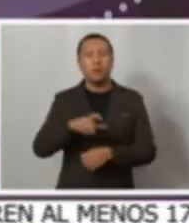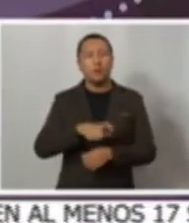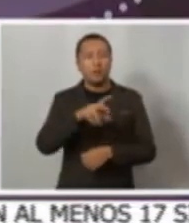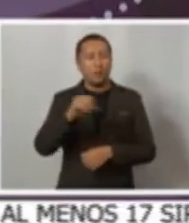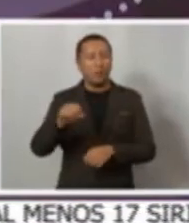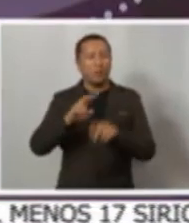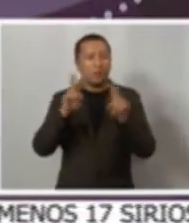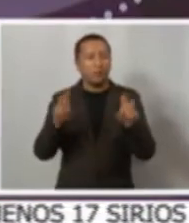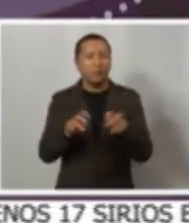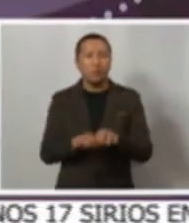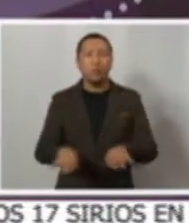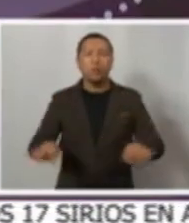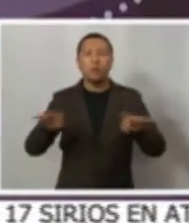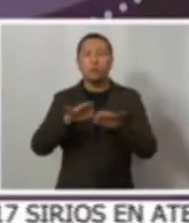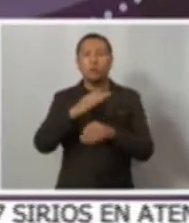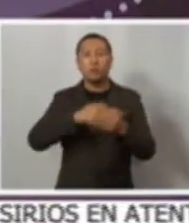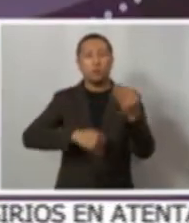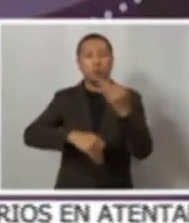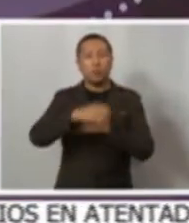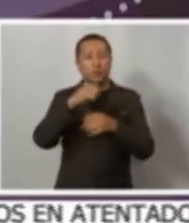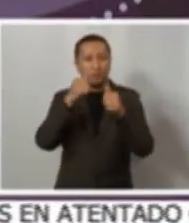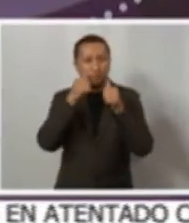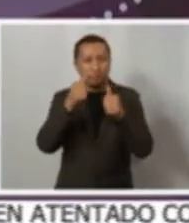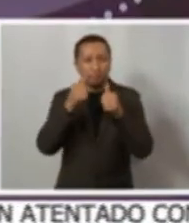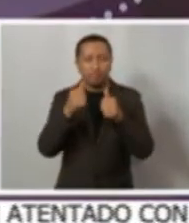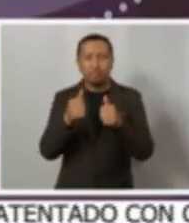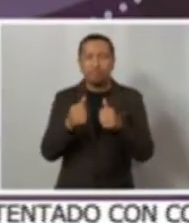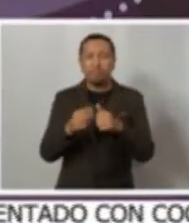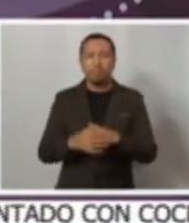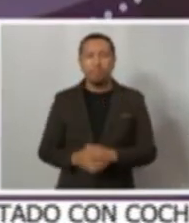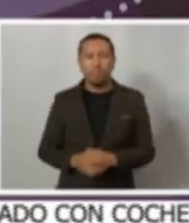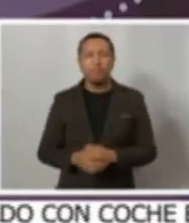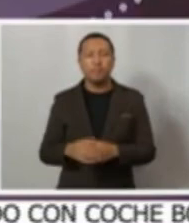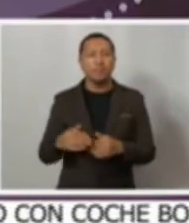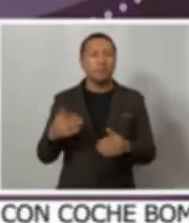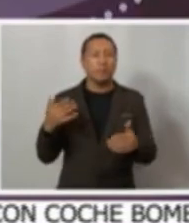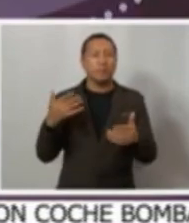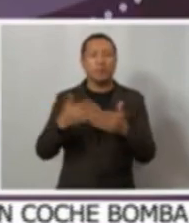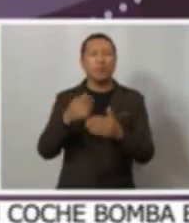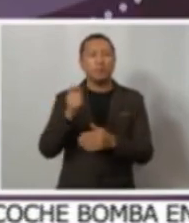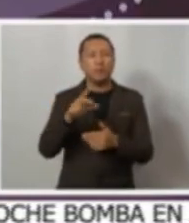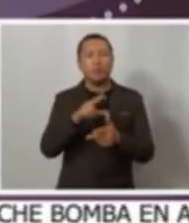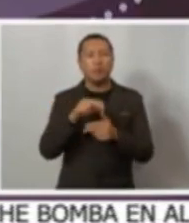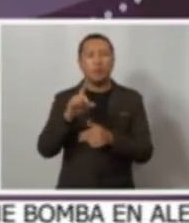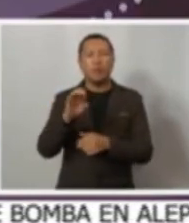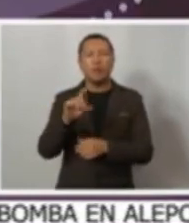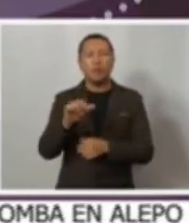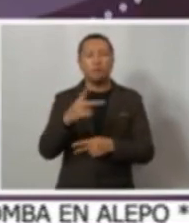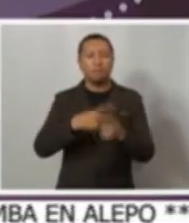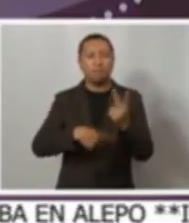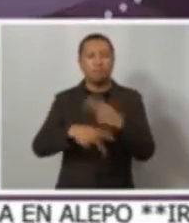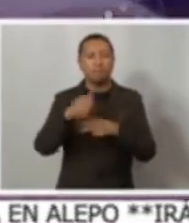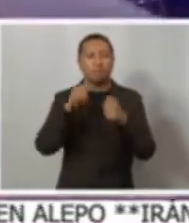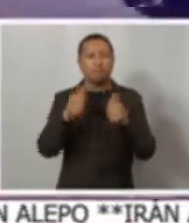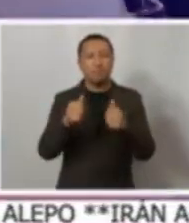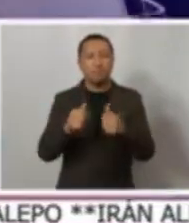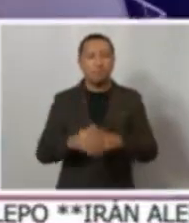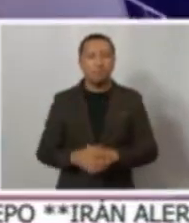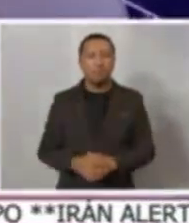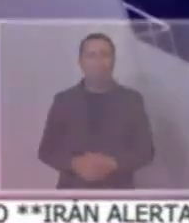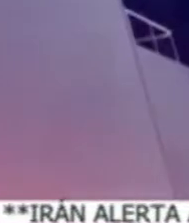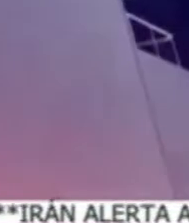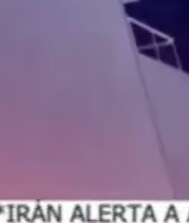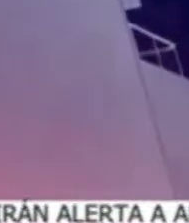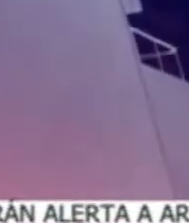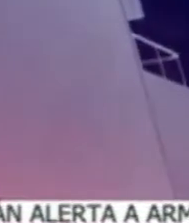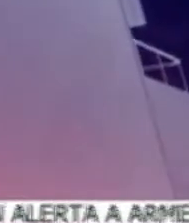este tema que nos tiene a todos viendo muy pendientes los últimos reportes, el huracán Delta. Regreso.